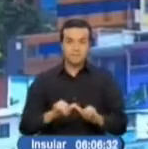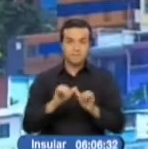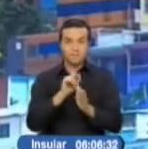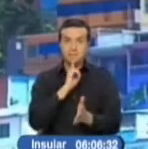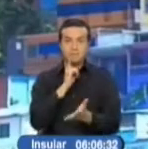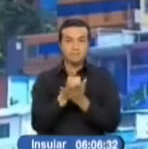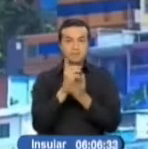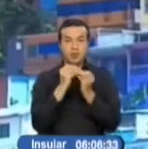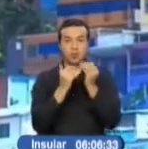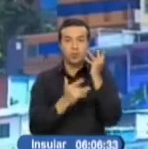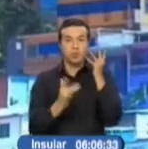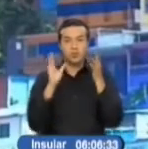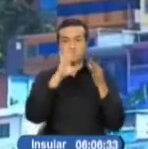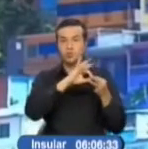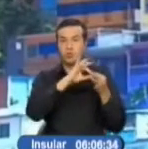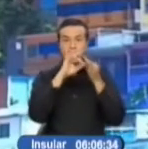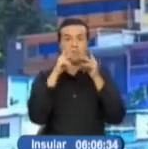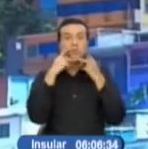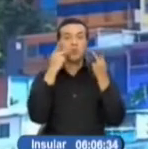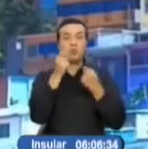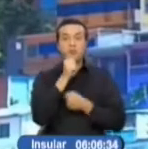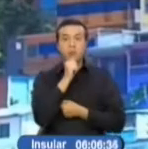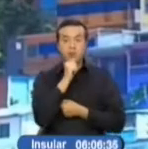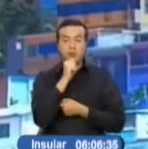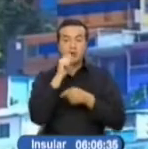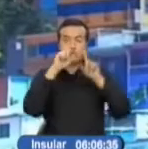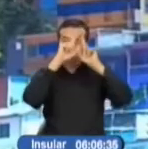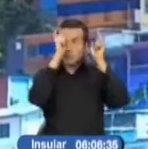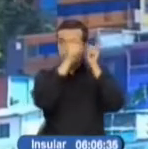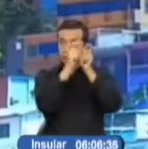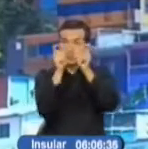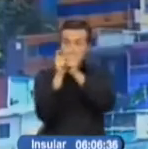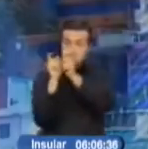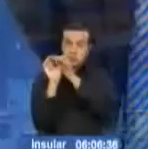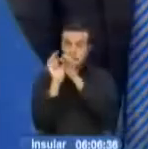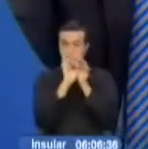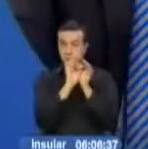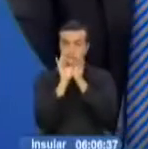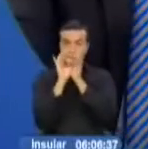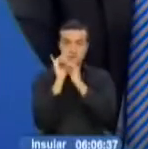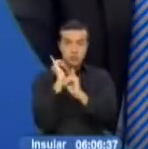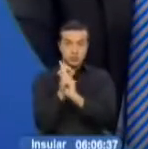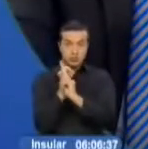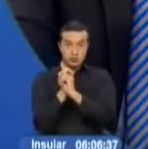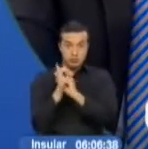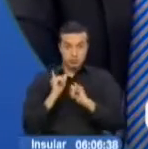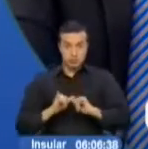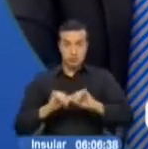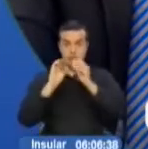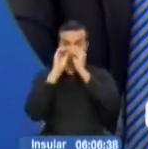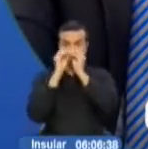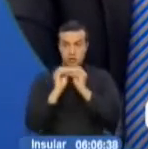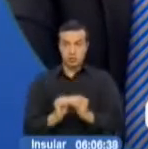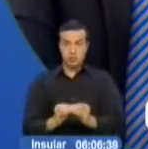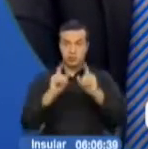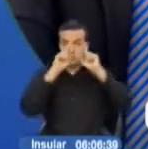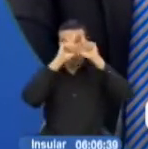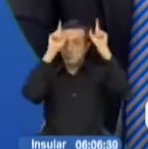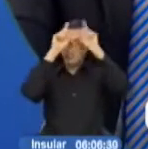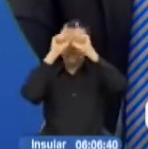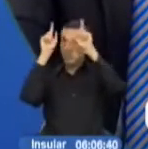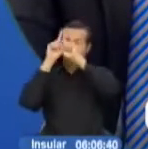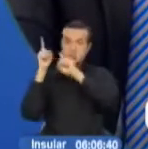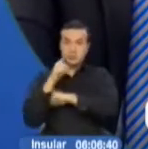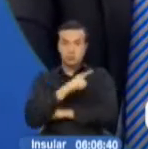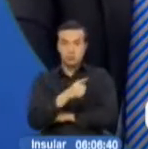esto tenemos una gran alianza público-privada con las cámaras, con las instituciones que hacen formación de las empresas, con